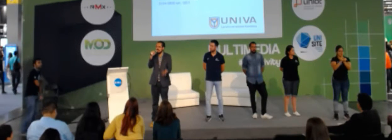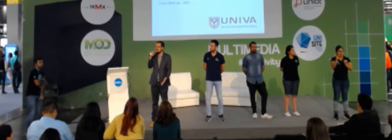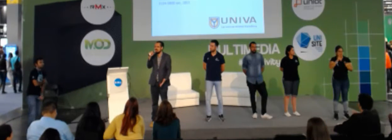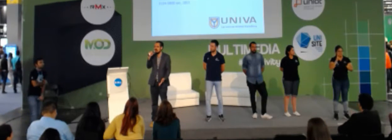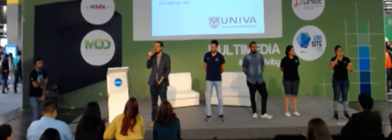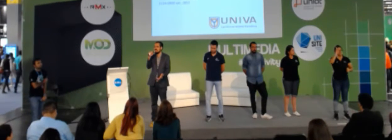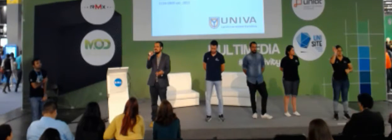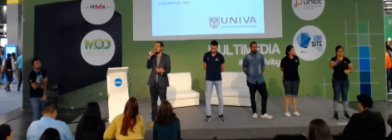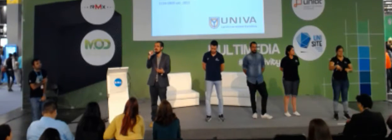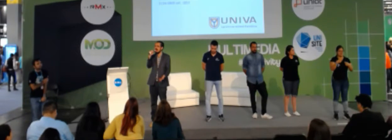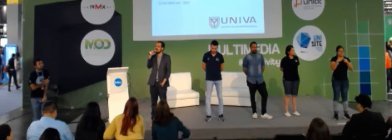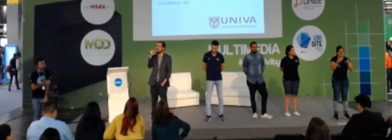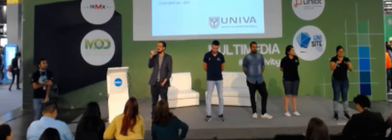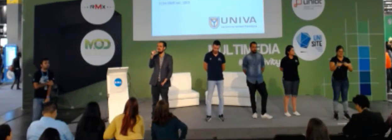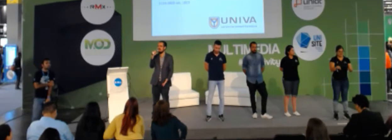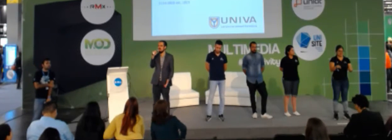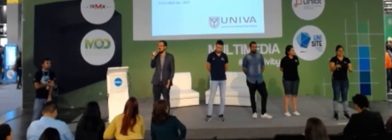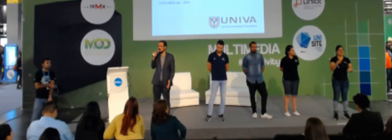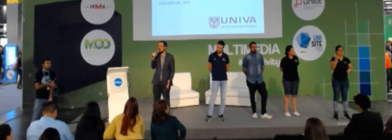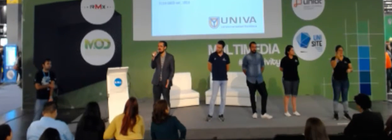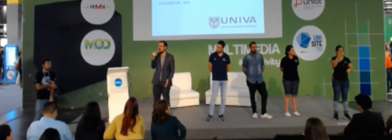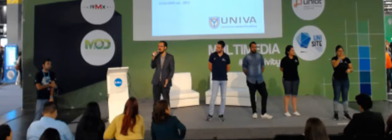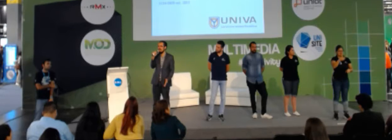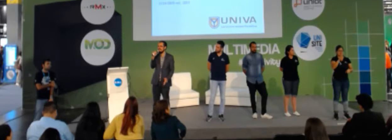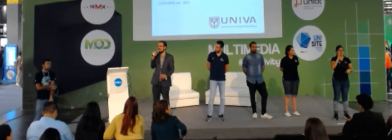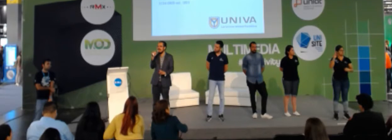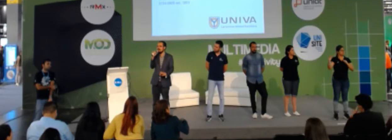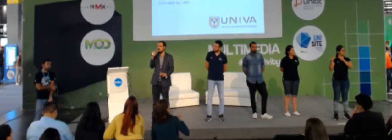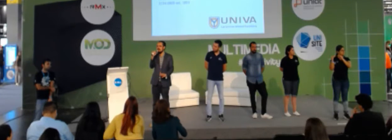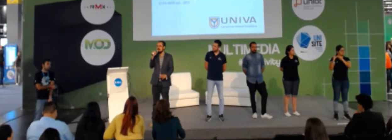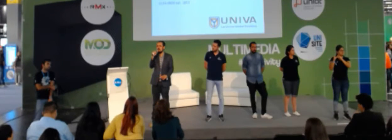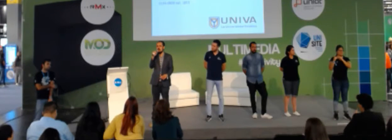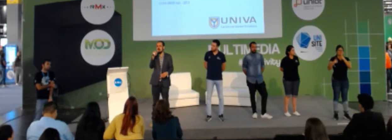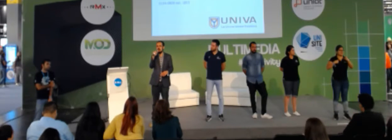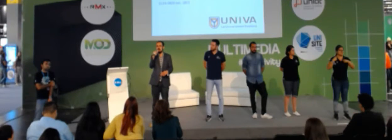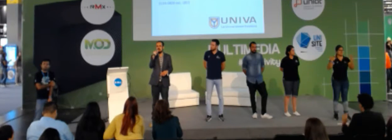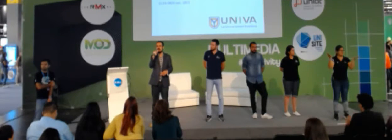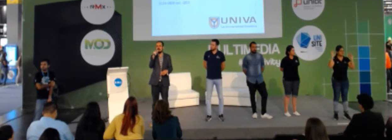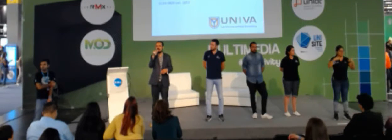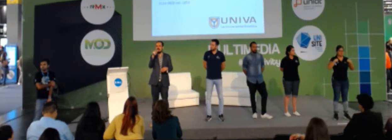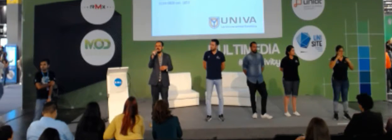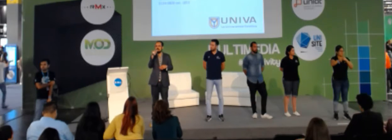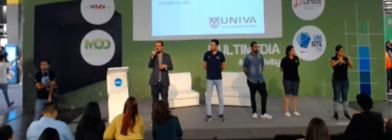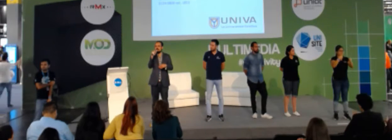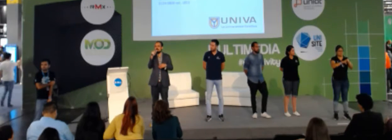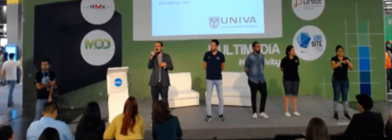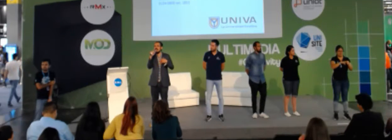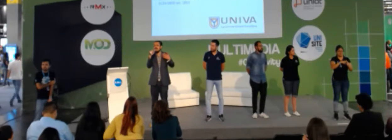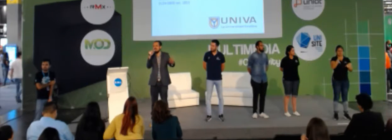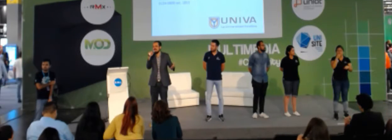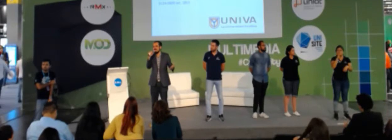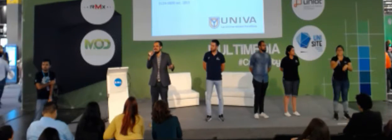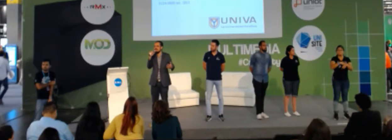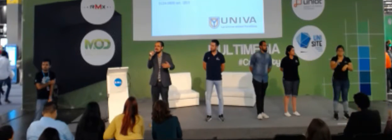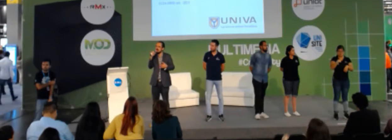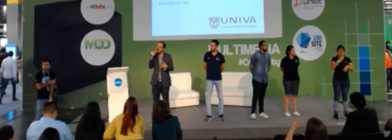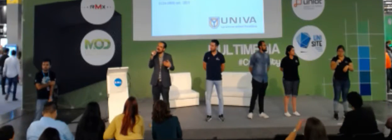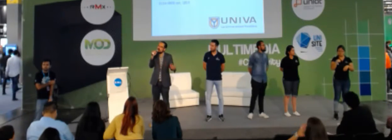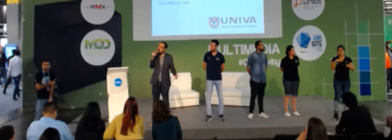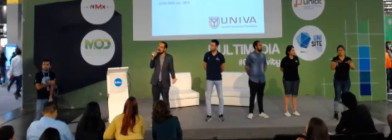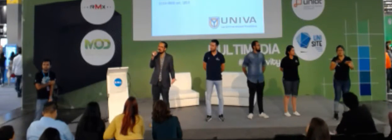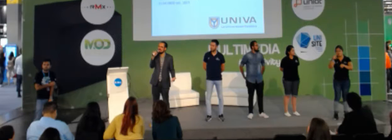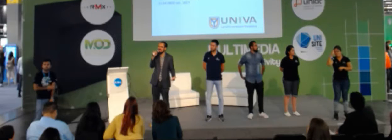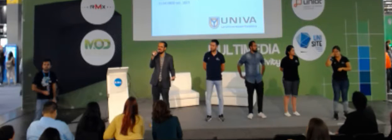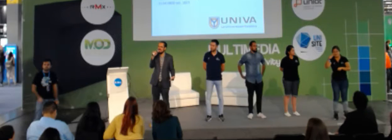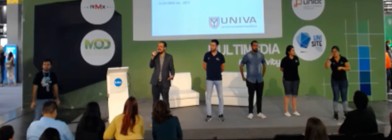reconocer las diferencias y celebrarlas. Creo que eso es clave. No trabajar para, sino trabajar